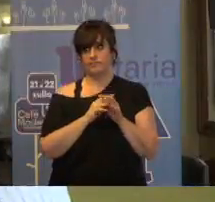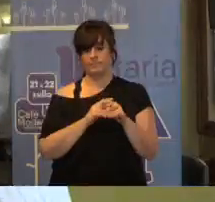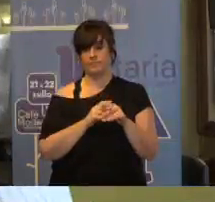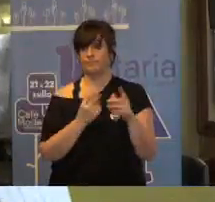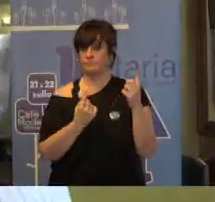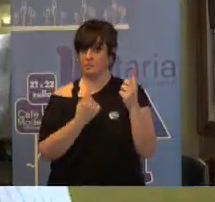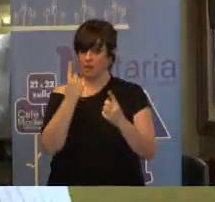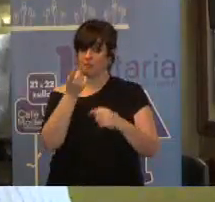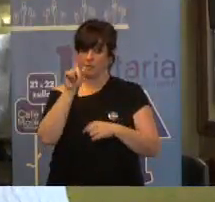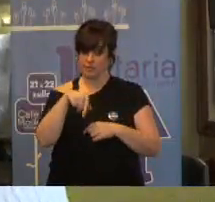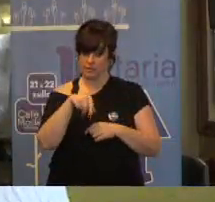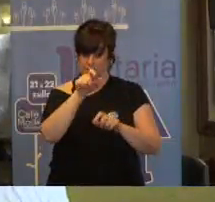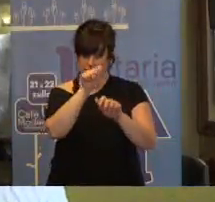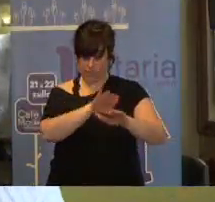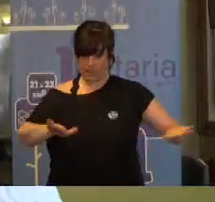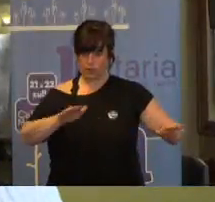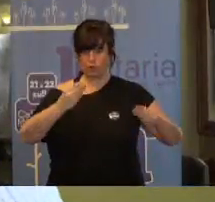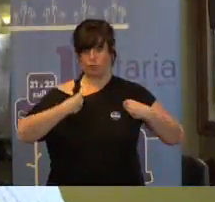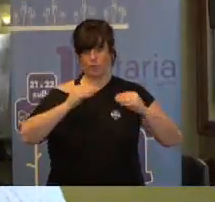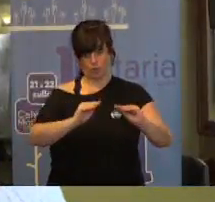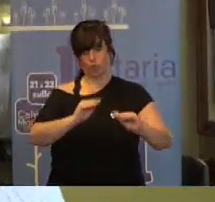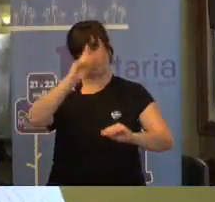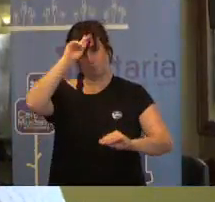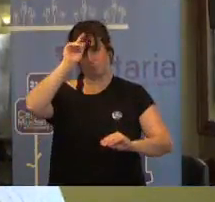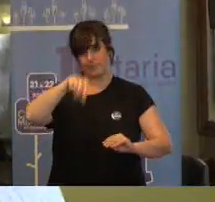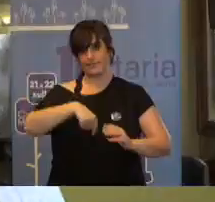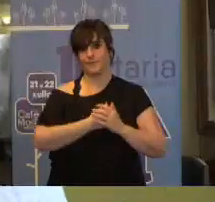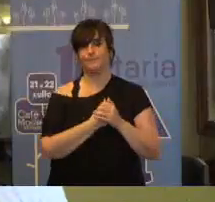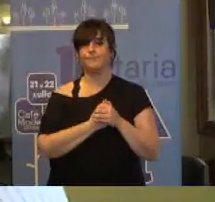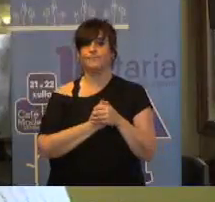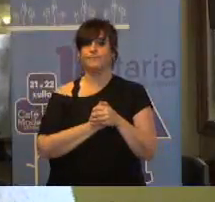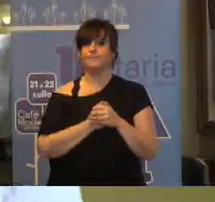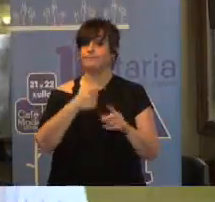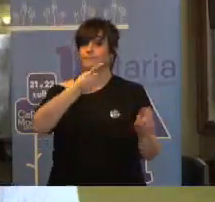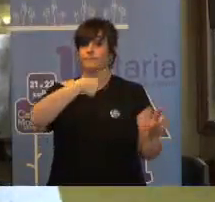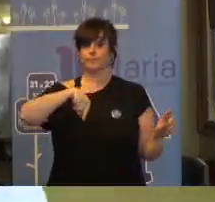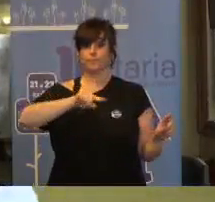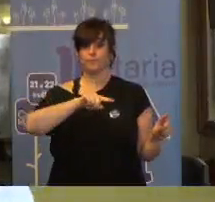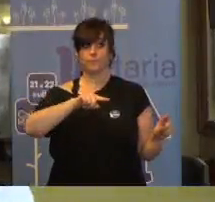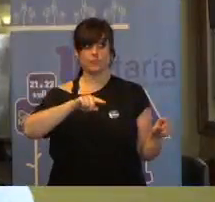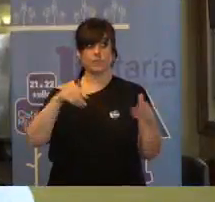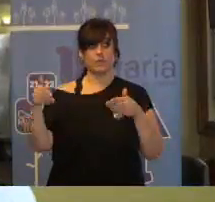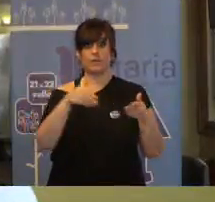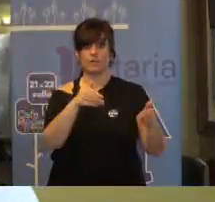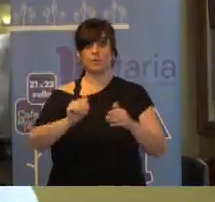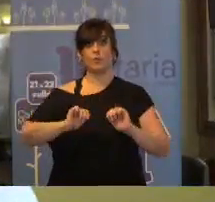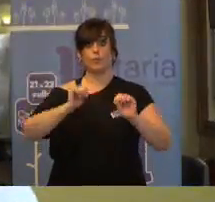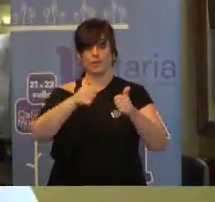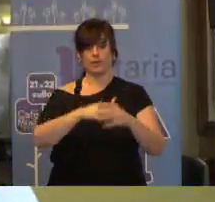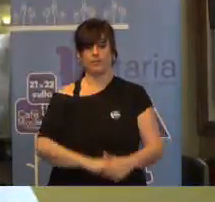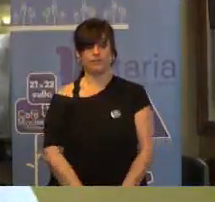dos nenos, das nenas e dos nenos. Non? Nos iniciamos un camiño